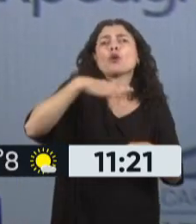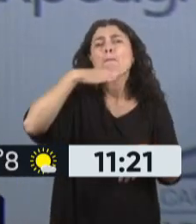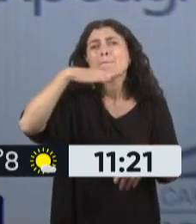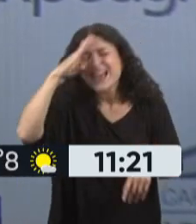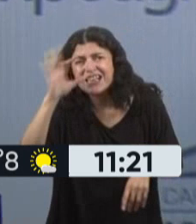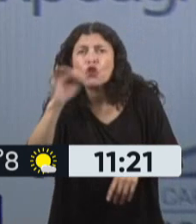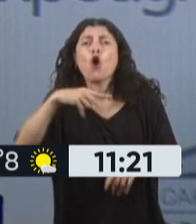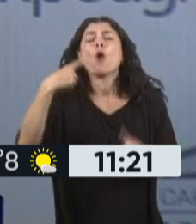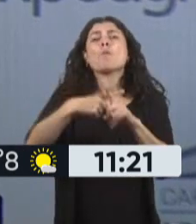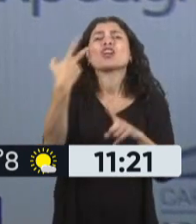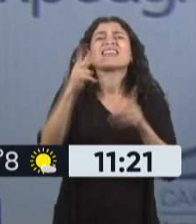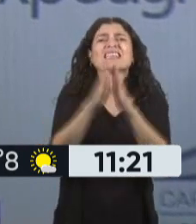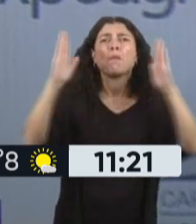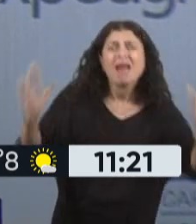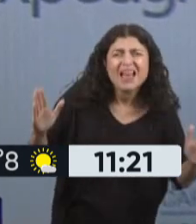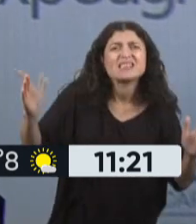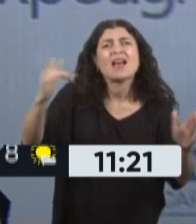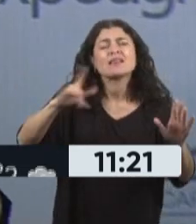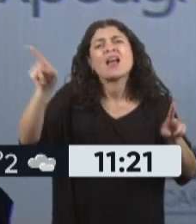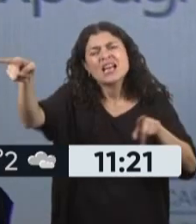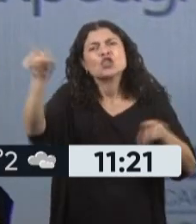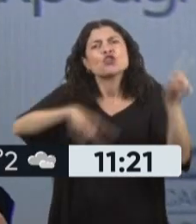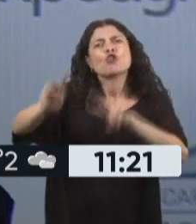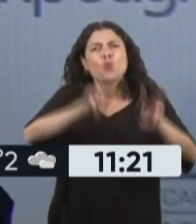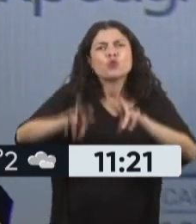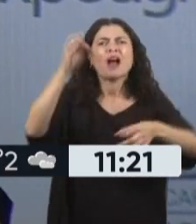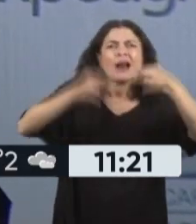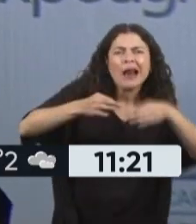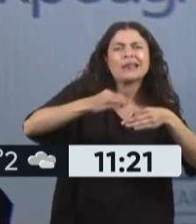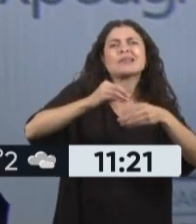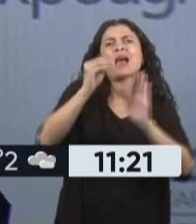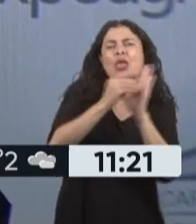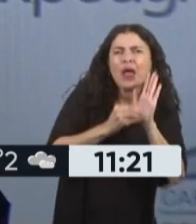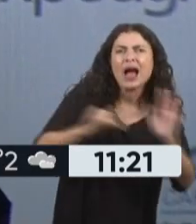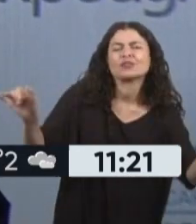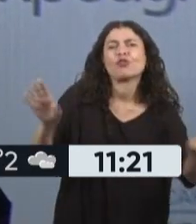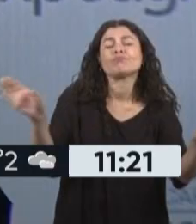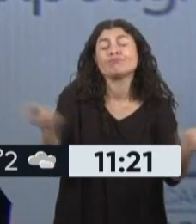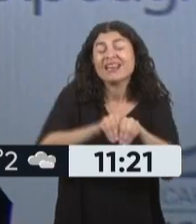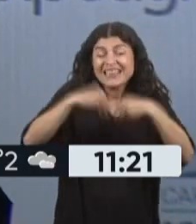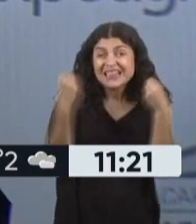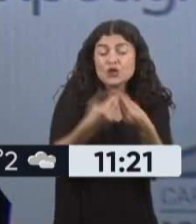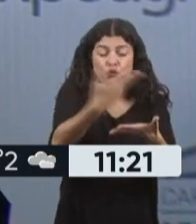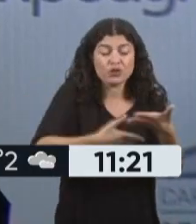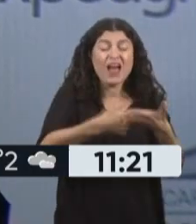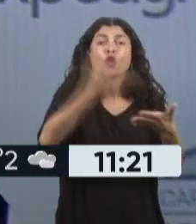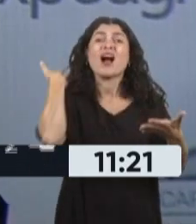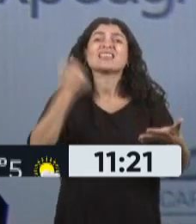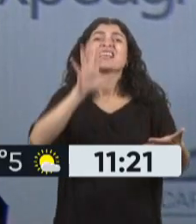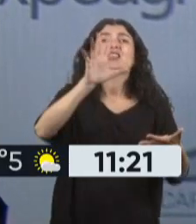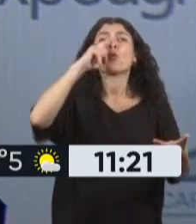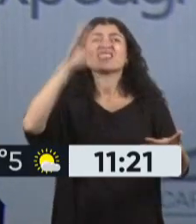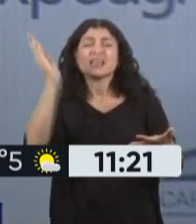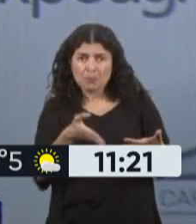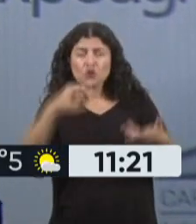trimestrales o, digamos, o semestrales. Digamos, ese número del 57% pasó al 33%, el último